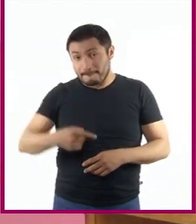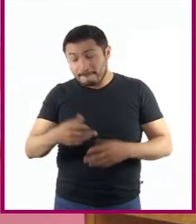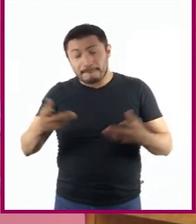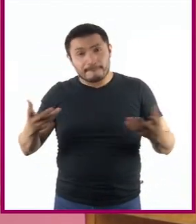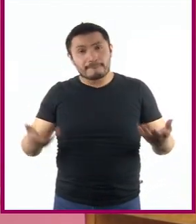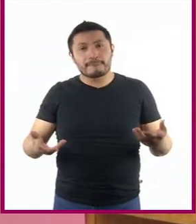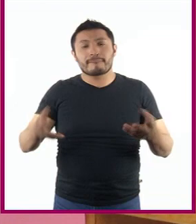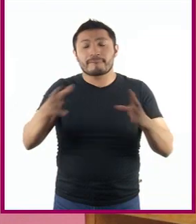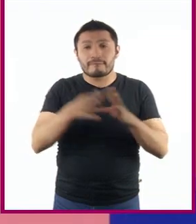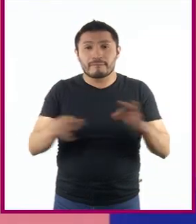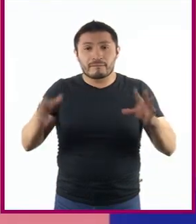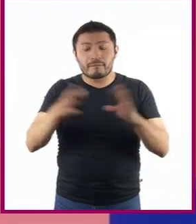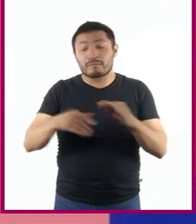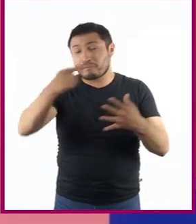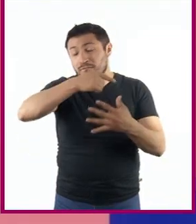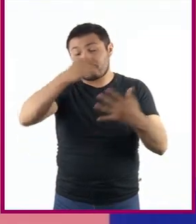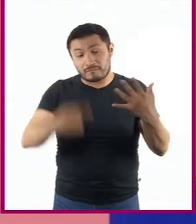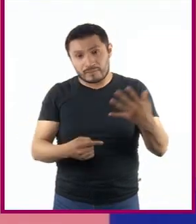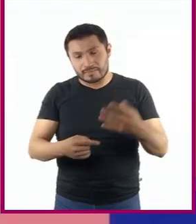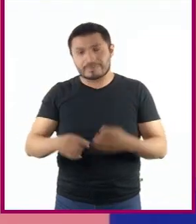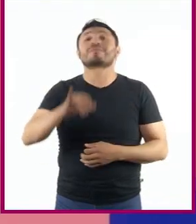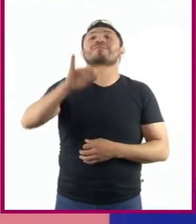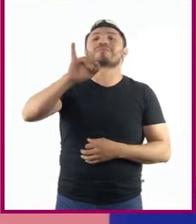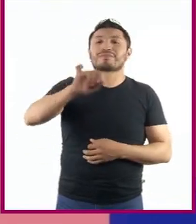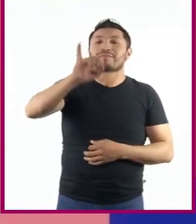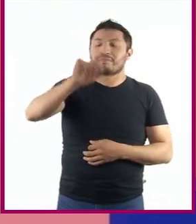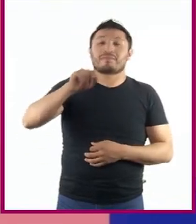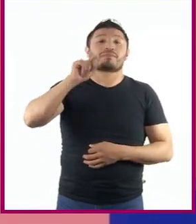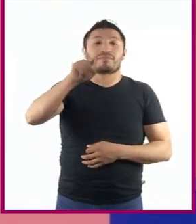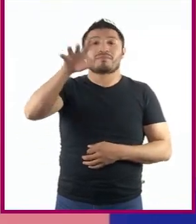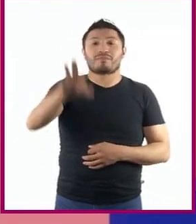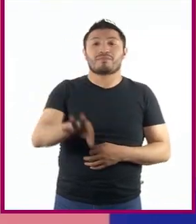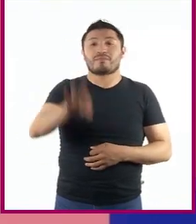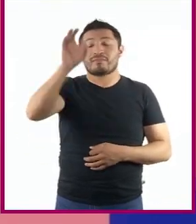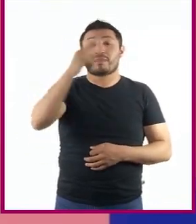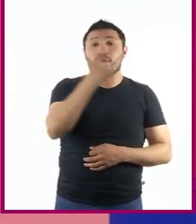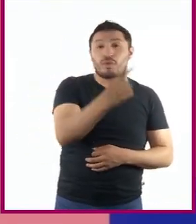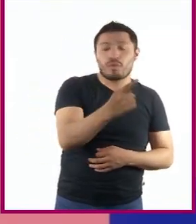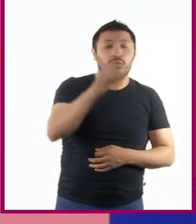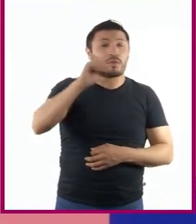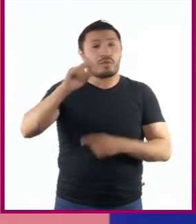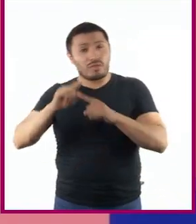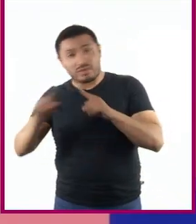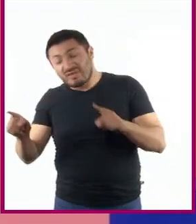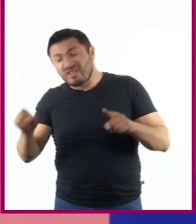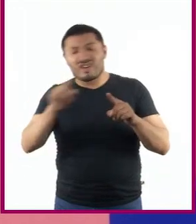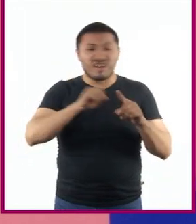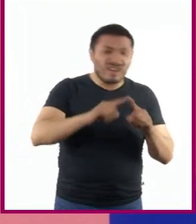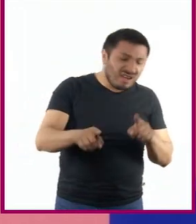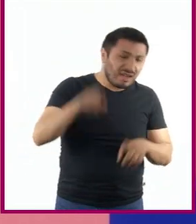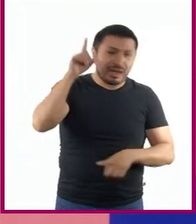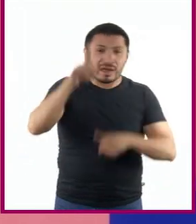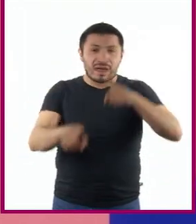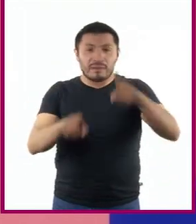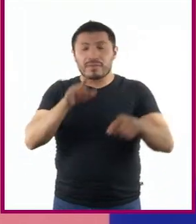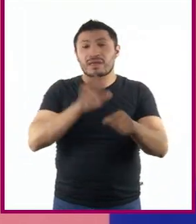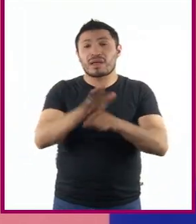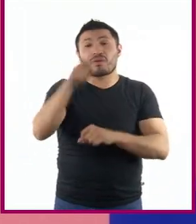formar argumentos? Claro que sí. Y elegir uno u otro dependerá de lo que deseamos provocar en la